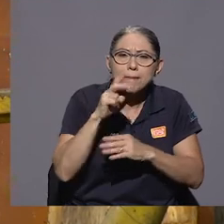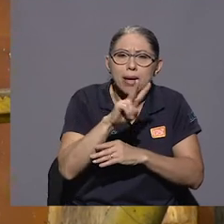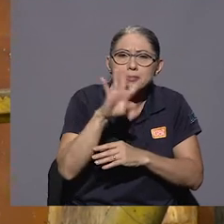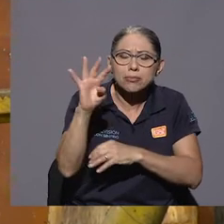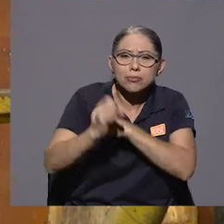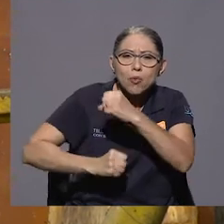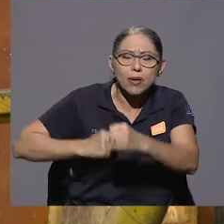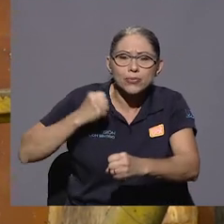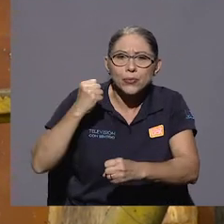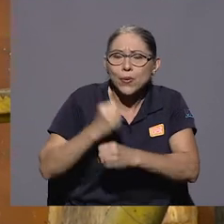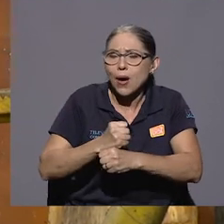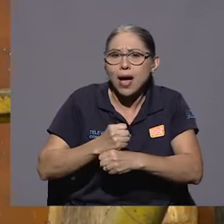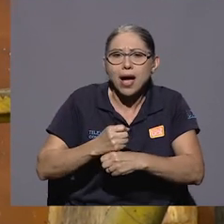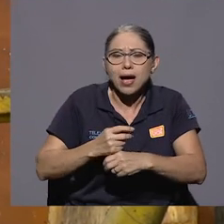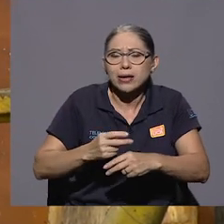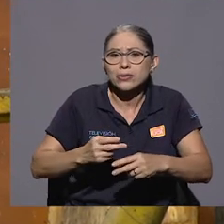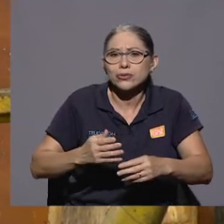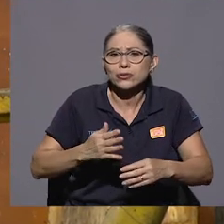vida